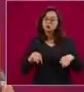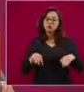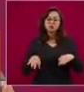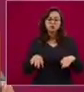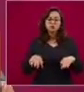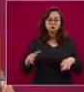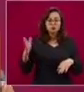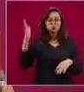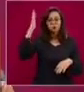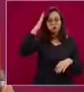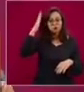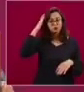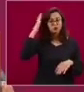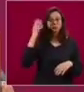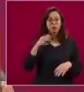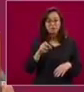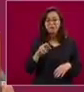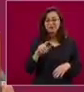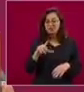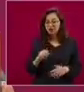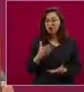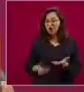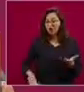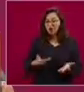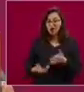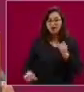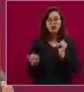que encabezó Marcelo Ebrard.